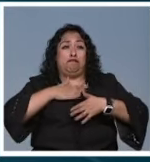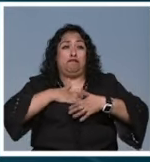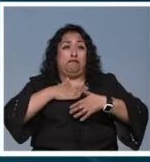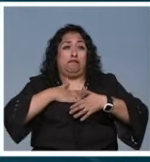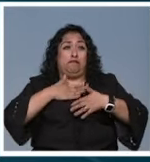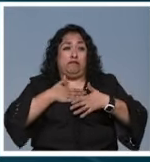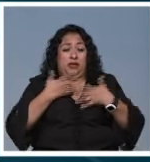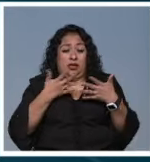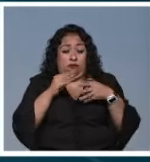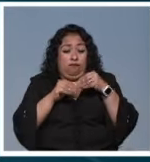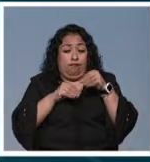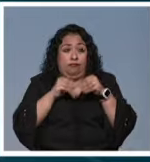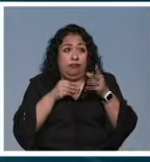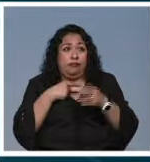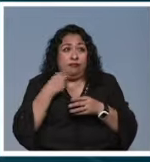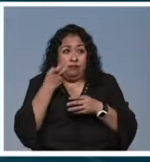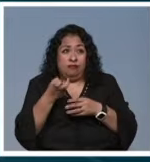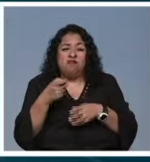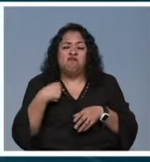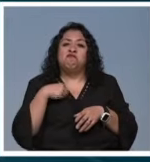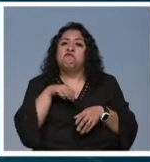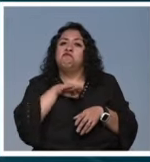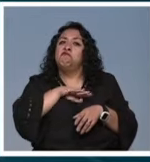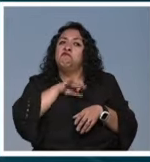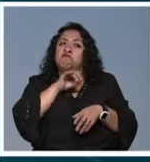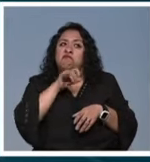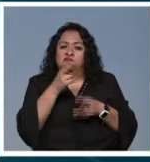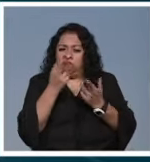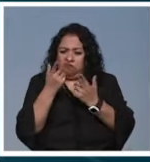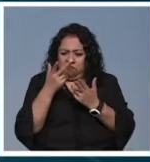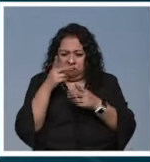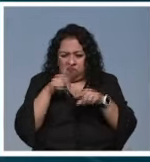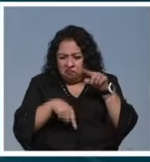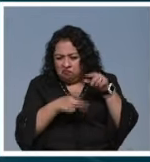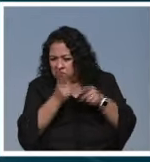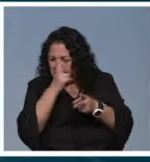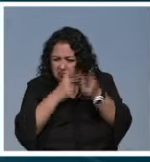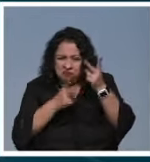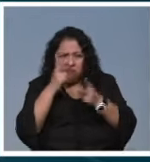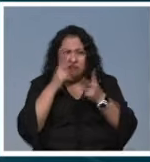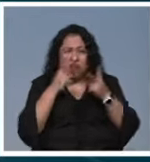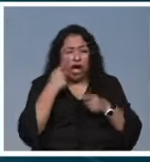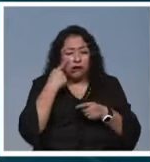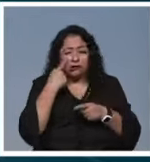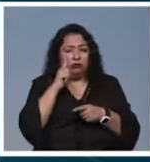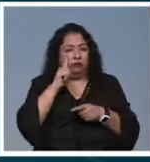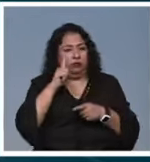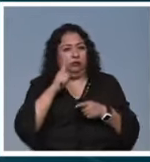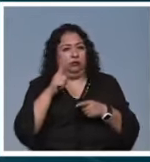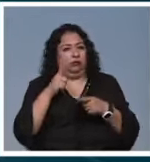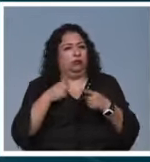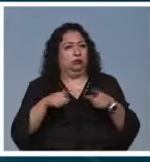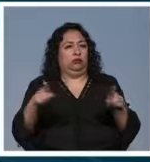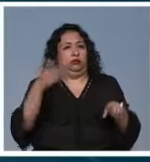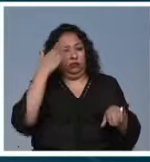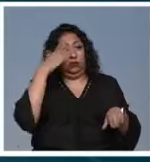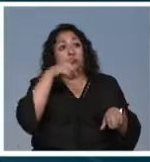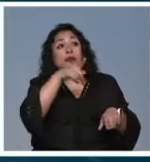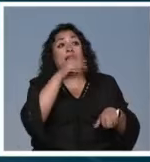Entonces, hago ese arriesgue de diseccionar las estampas, ¿no? Que no es muy común. La